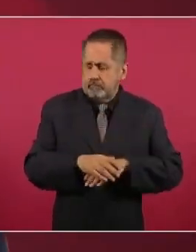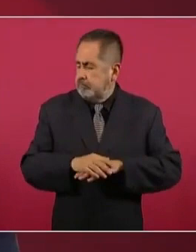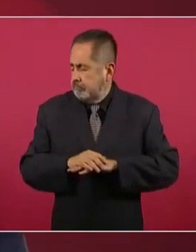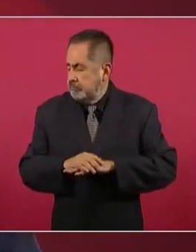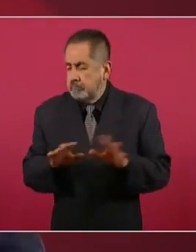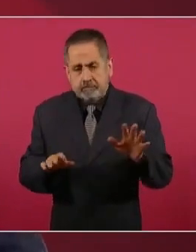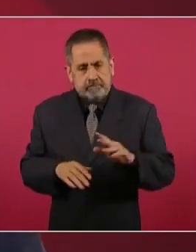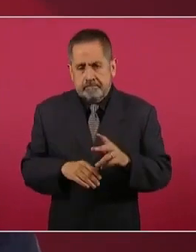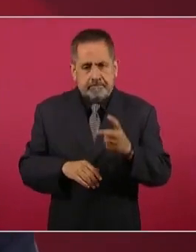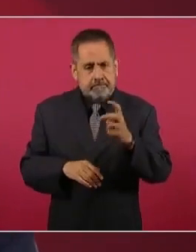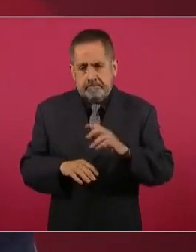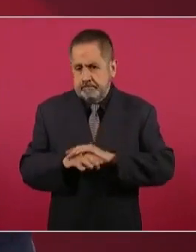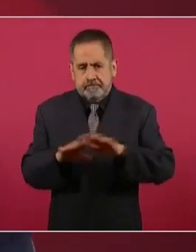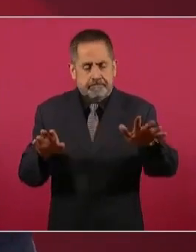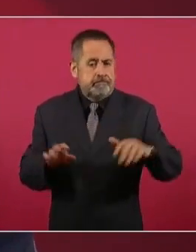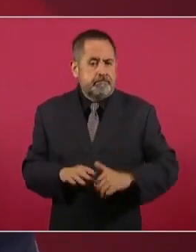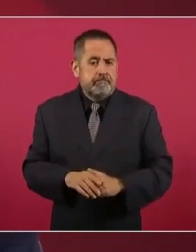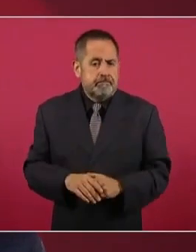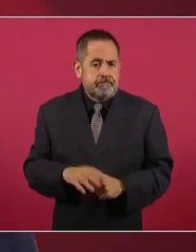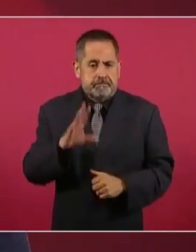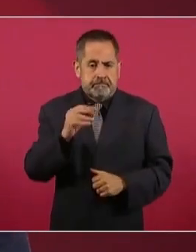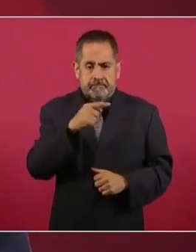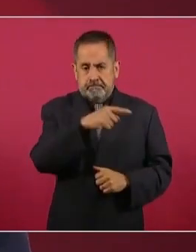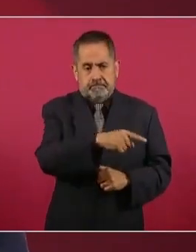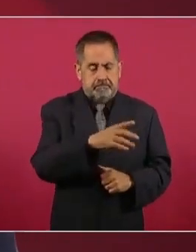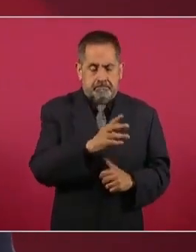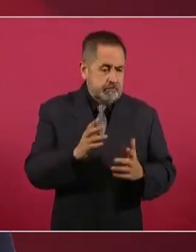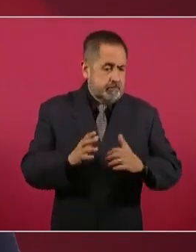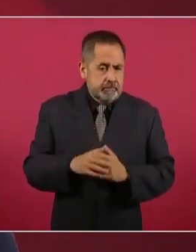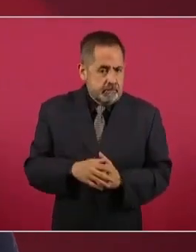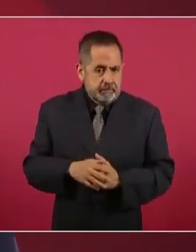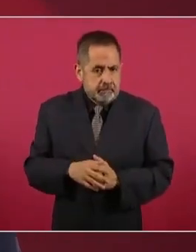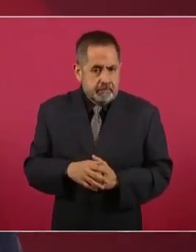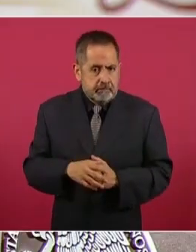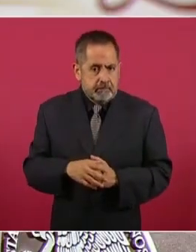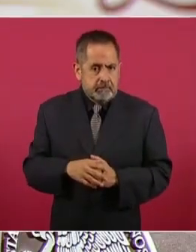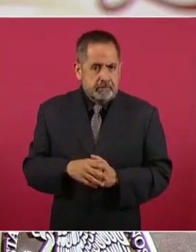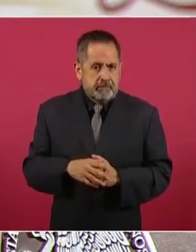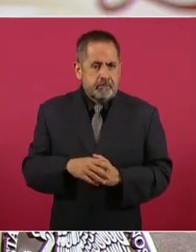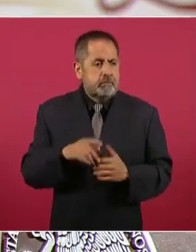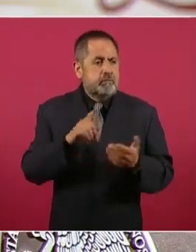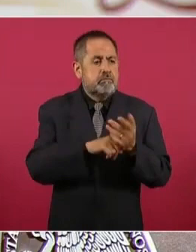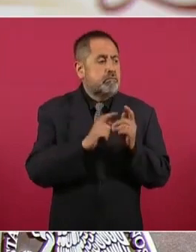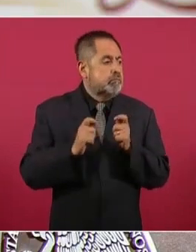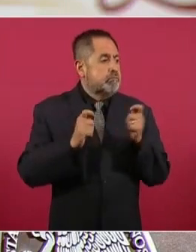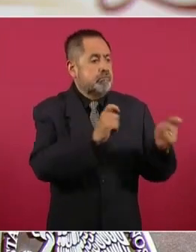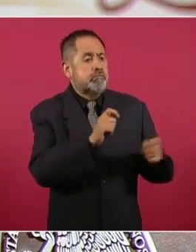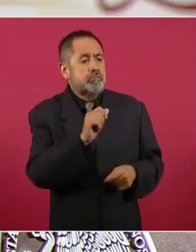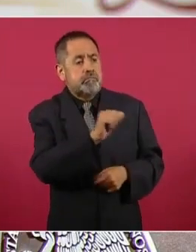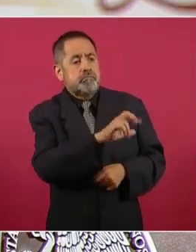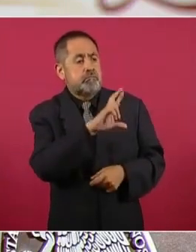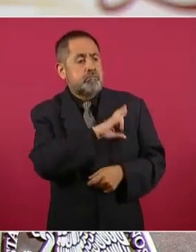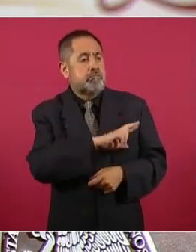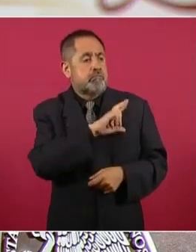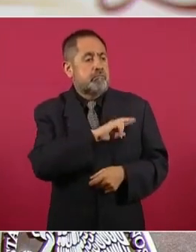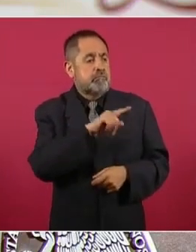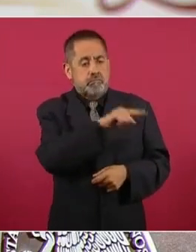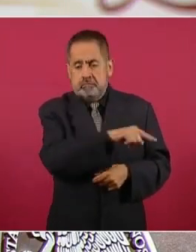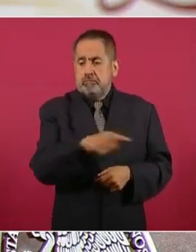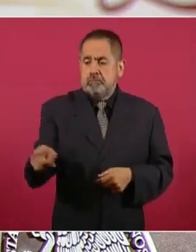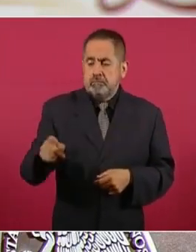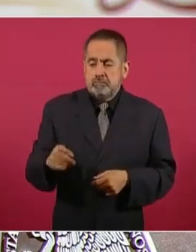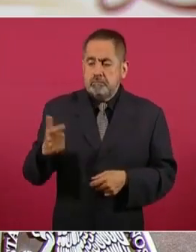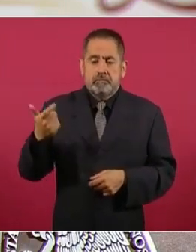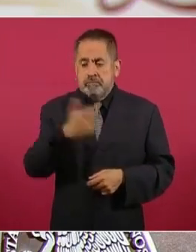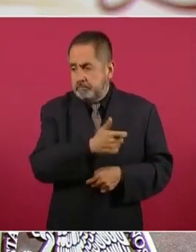completo. Muchos de estos servicios están completamente subrogados, pero además con este